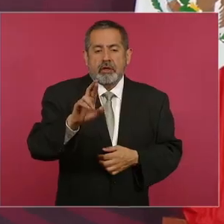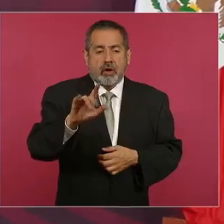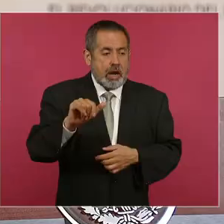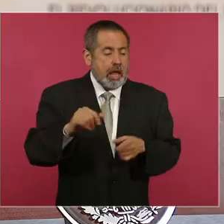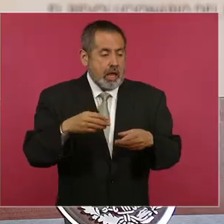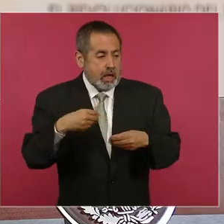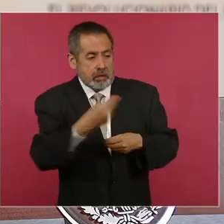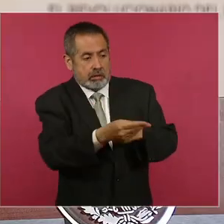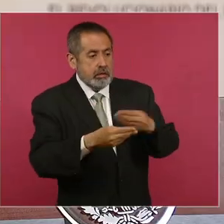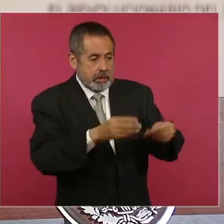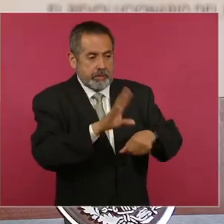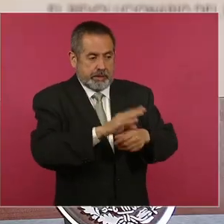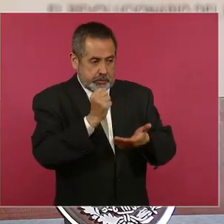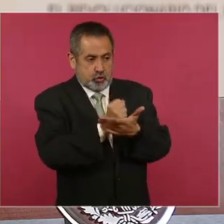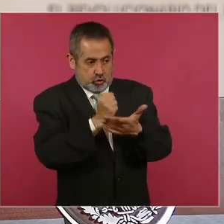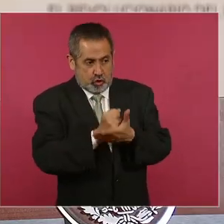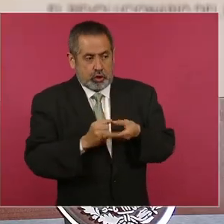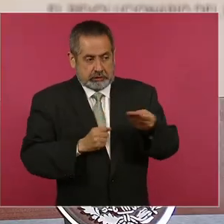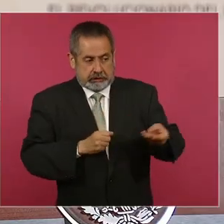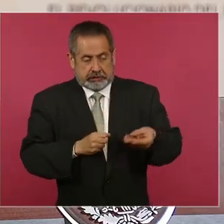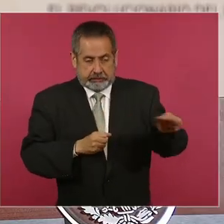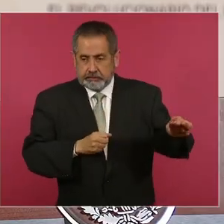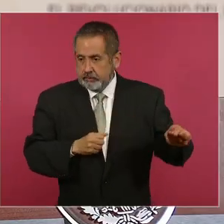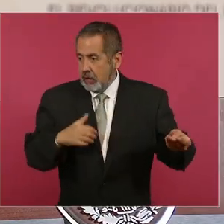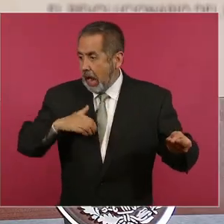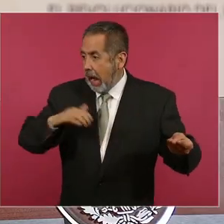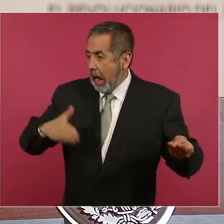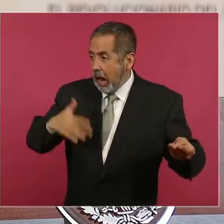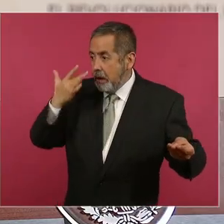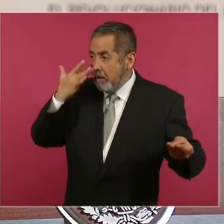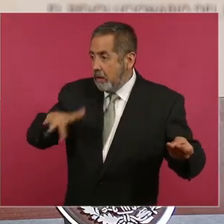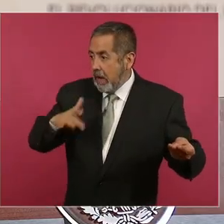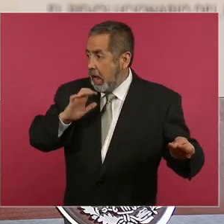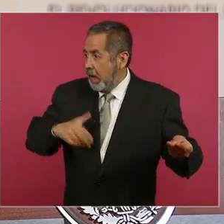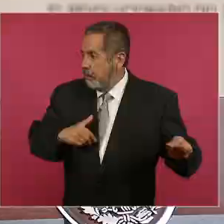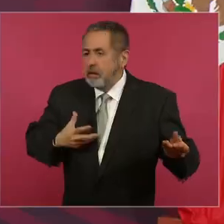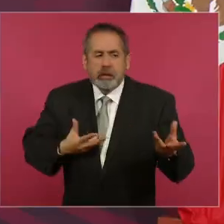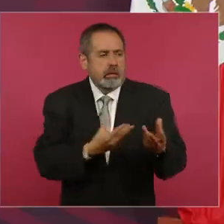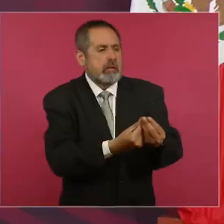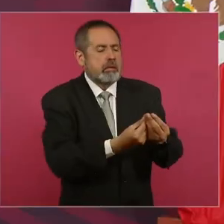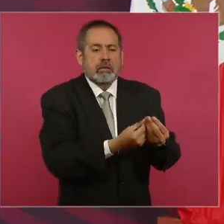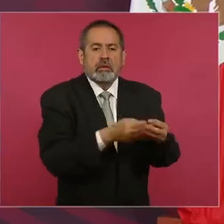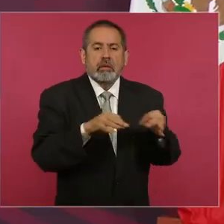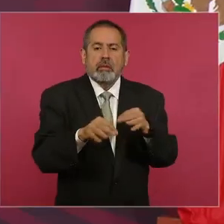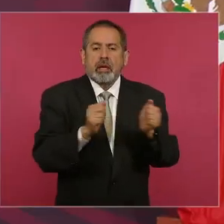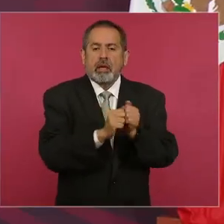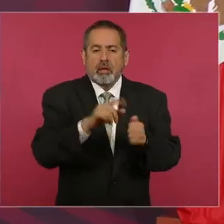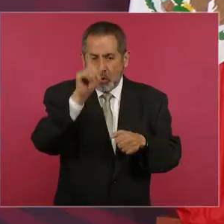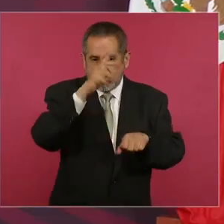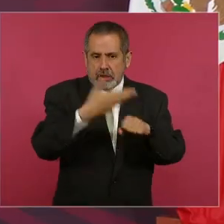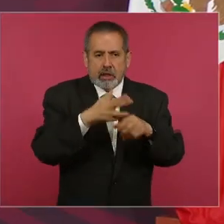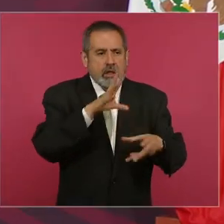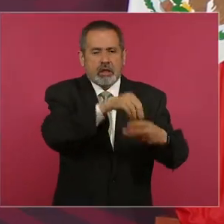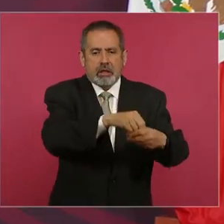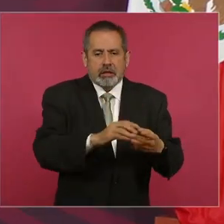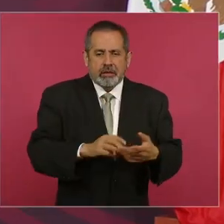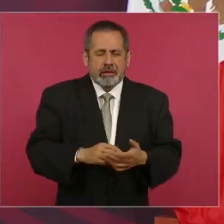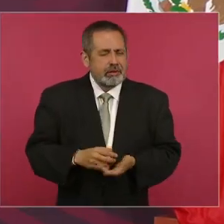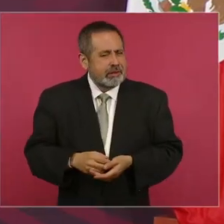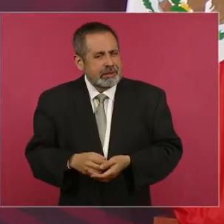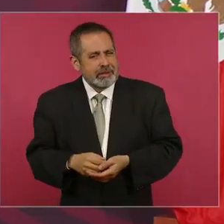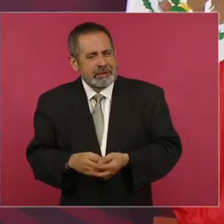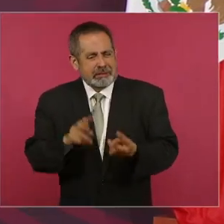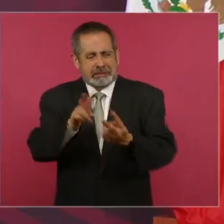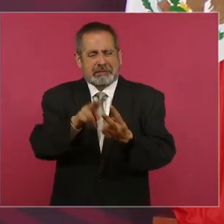terminó trabajando de empleado de Iberdrola, como consejero de Iberdrola. Y digo los dos casos